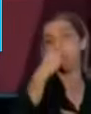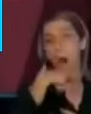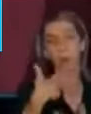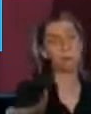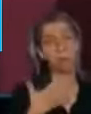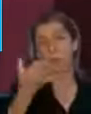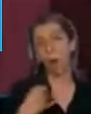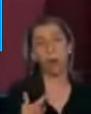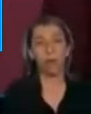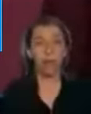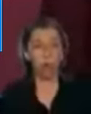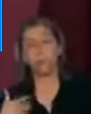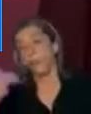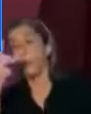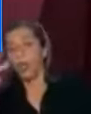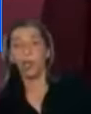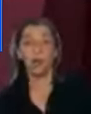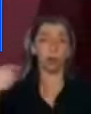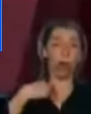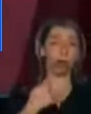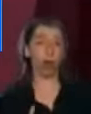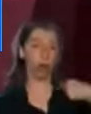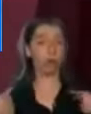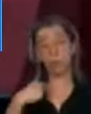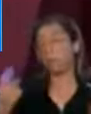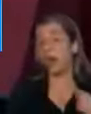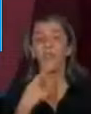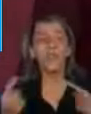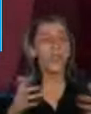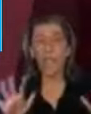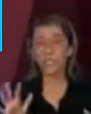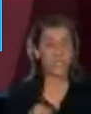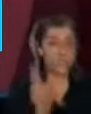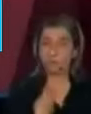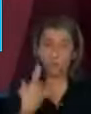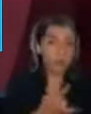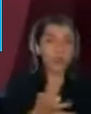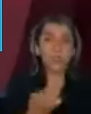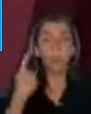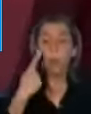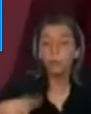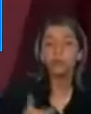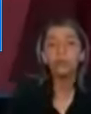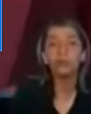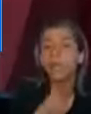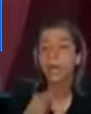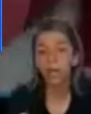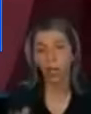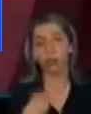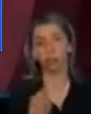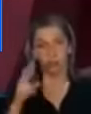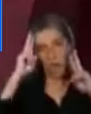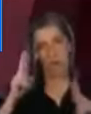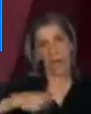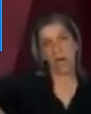encuesta acá en la provincia de Mendoza en la que le preguntábamos a la gente si había pensado o no irse a vivir al exterior en el